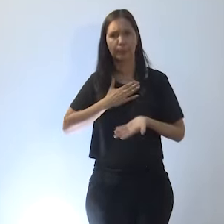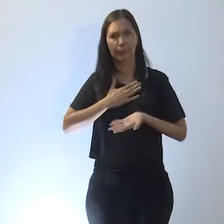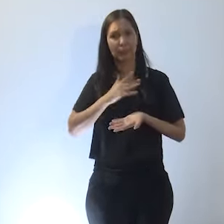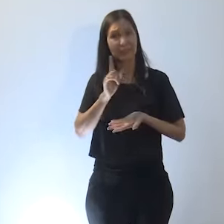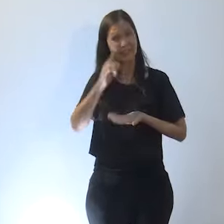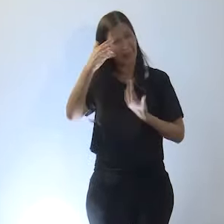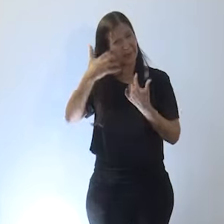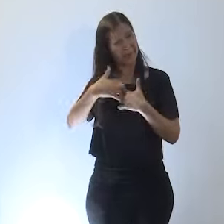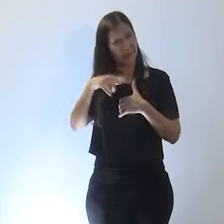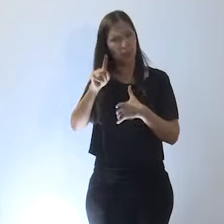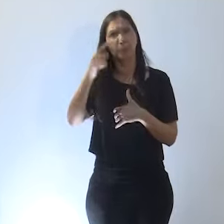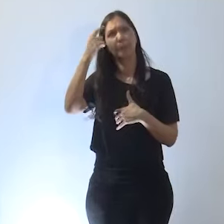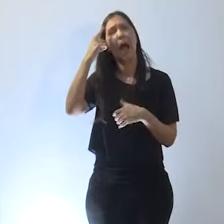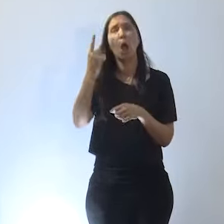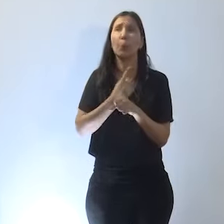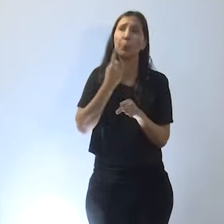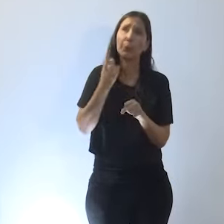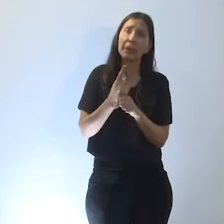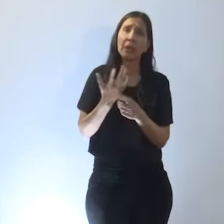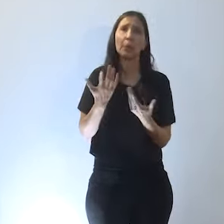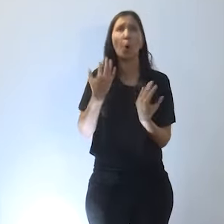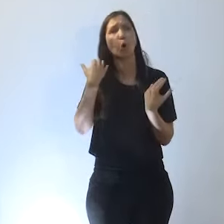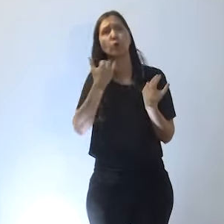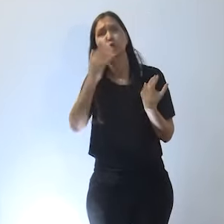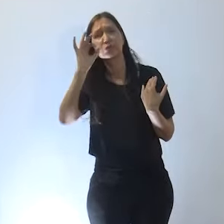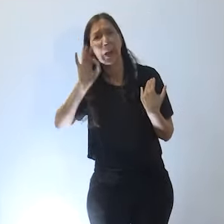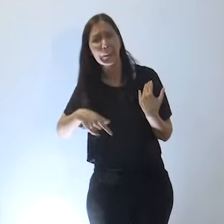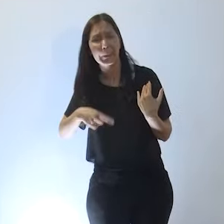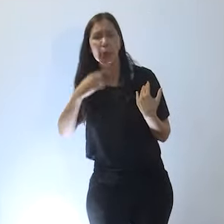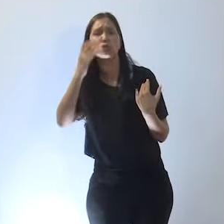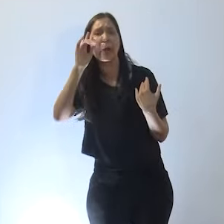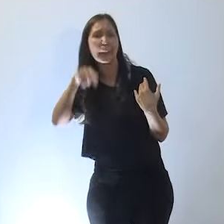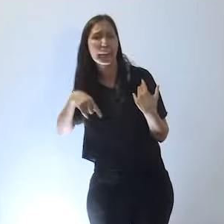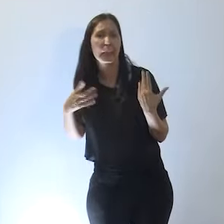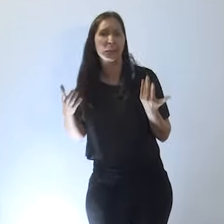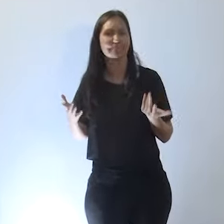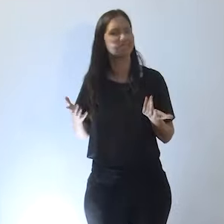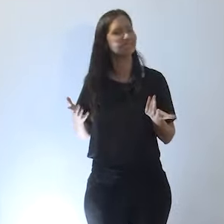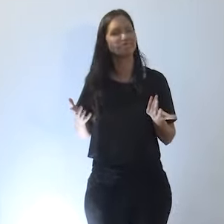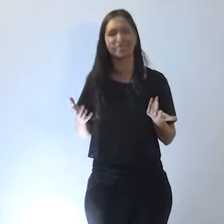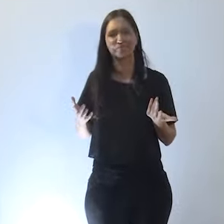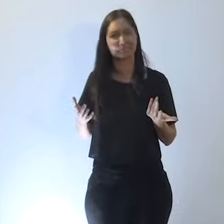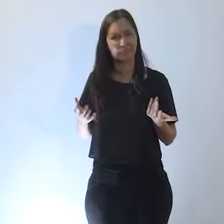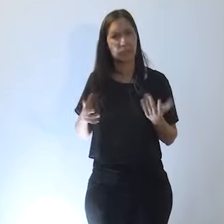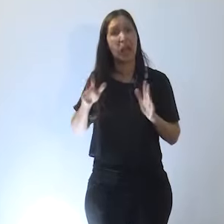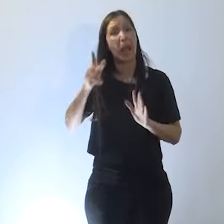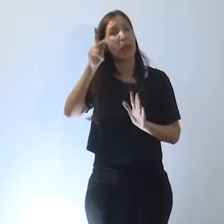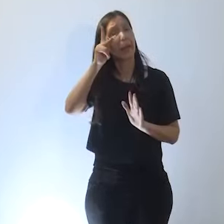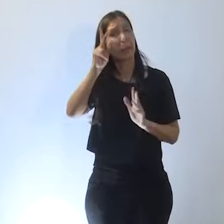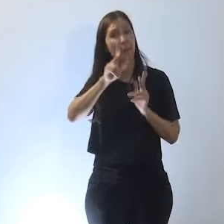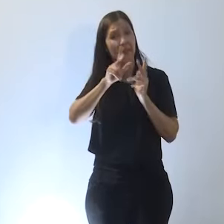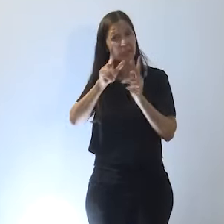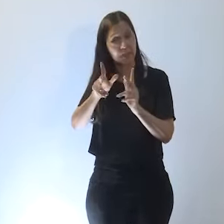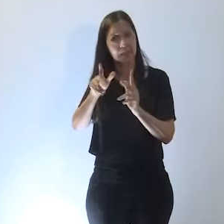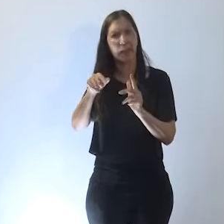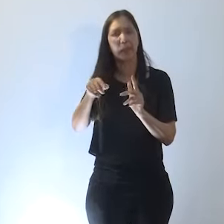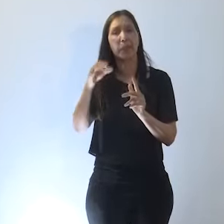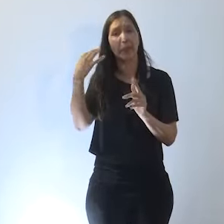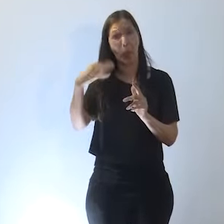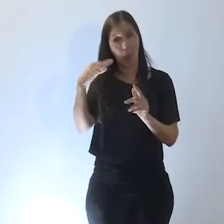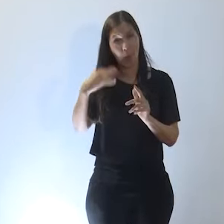pudimos No supimos qué sé yo se me parece que el quismo Siempre me dice Bueno tenemos que hacer una autocrítica Mira la